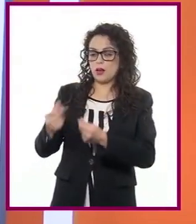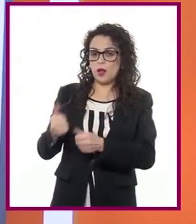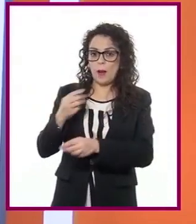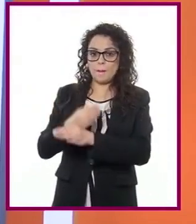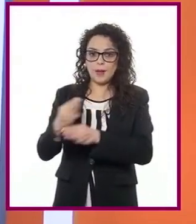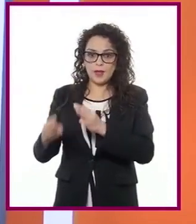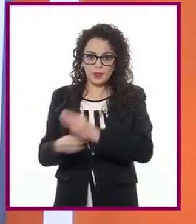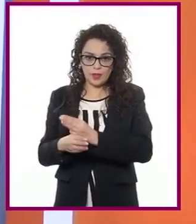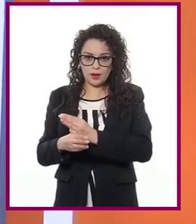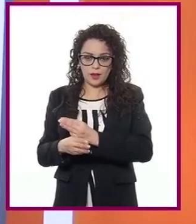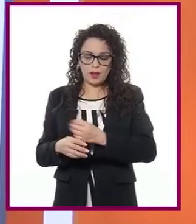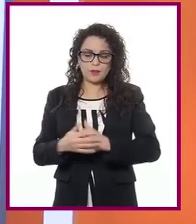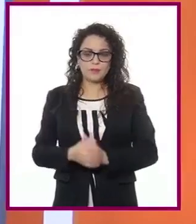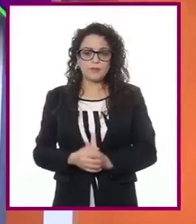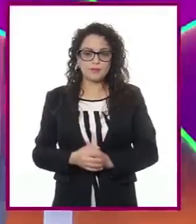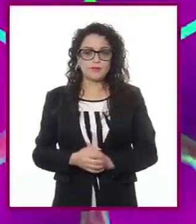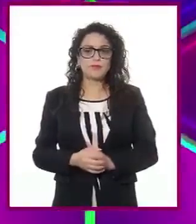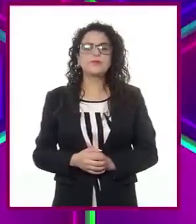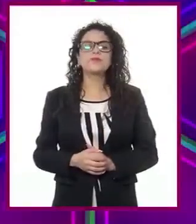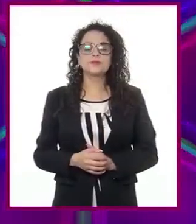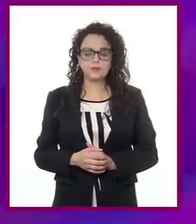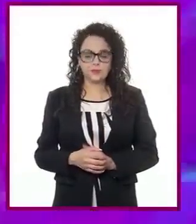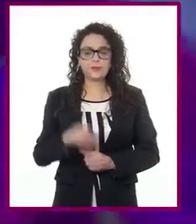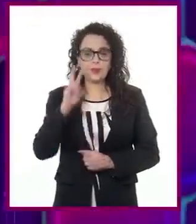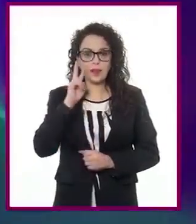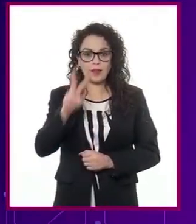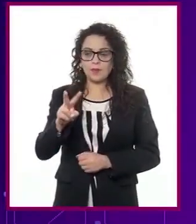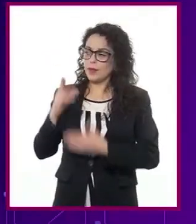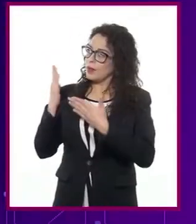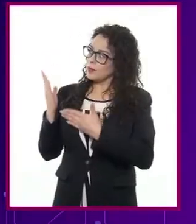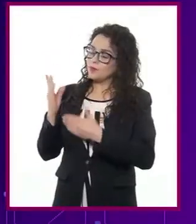precio final, es decir, restaremos